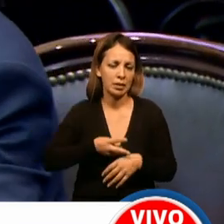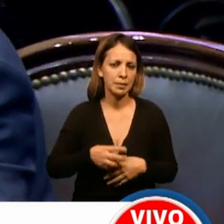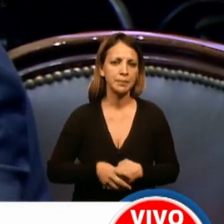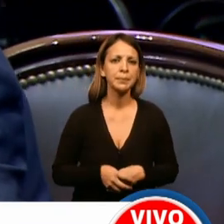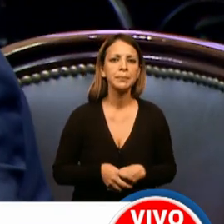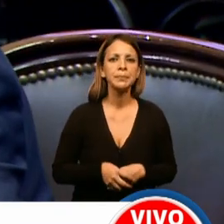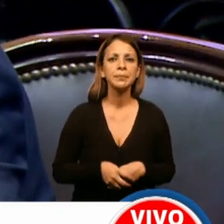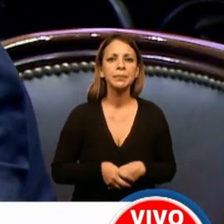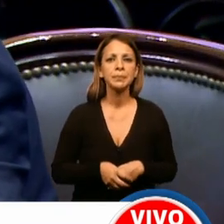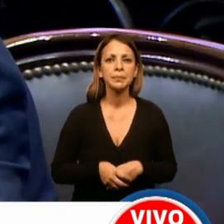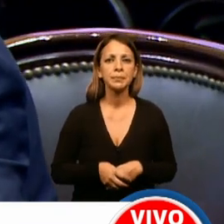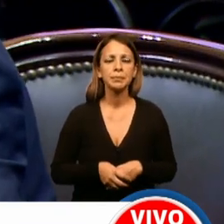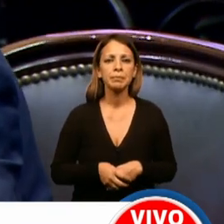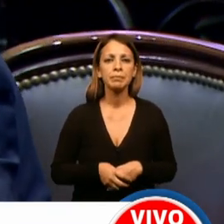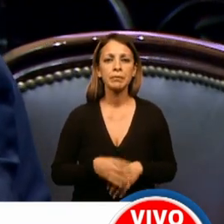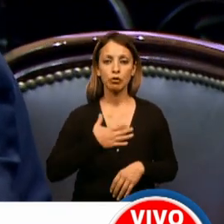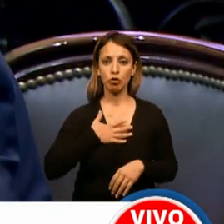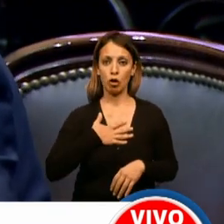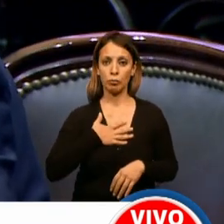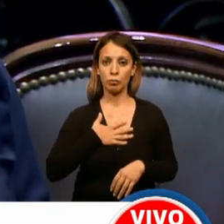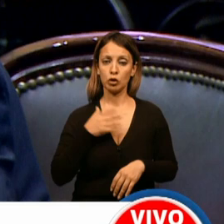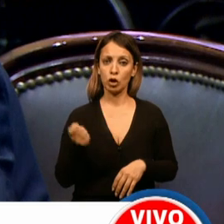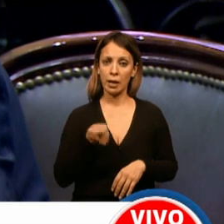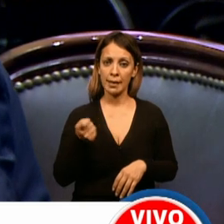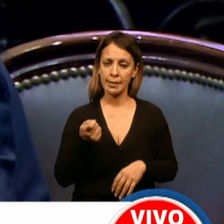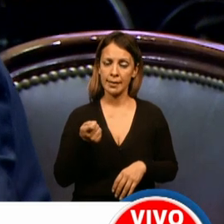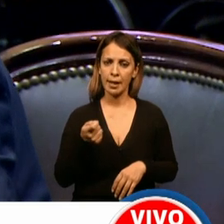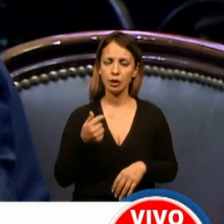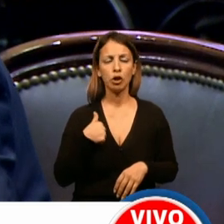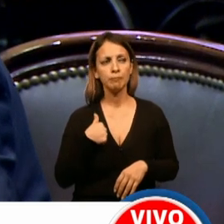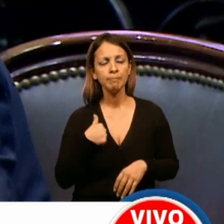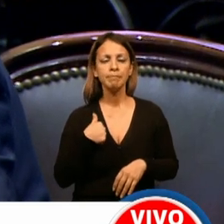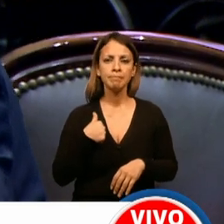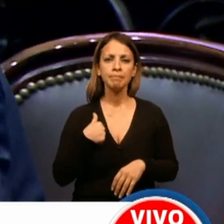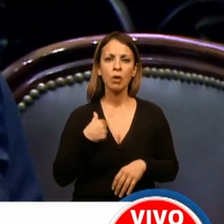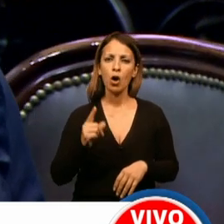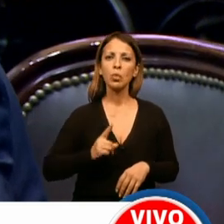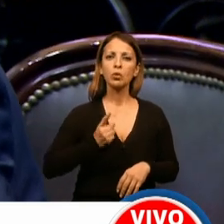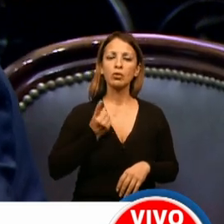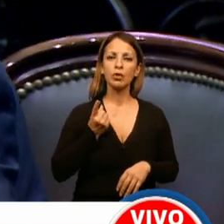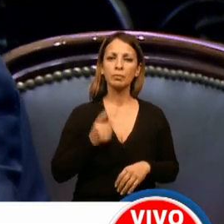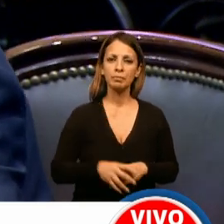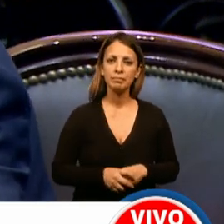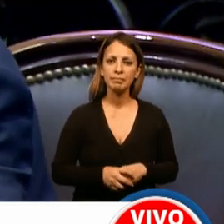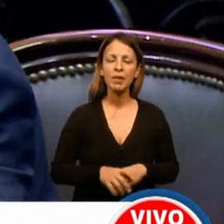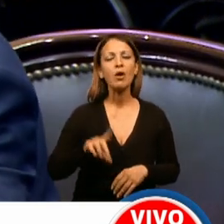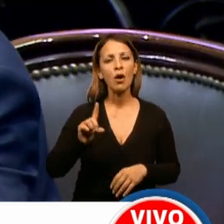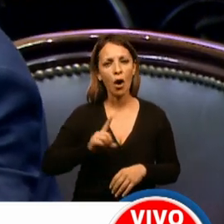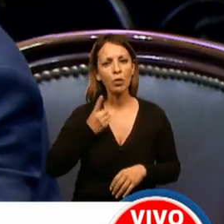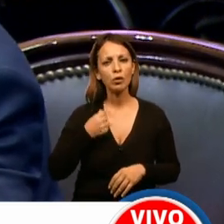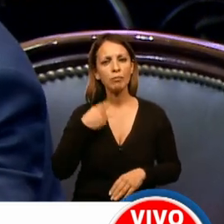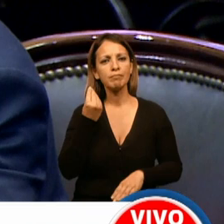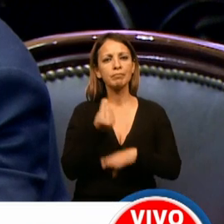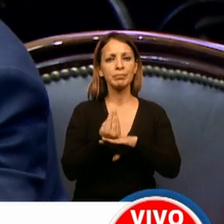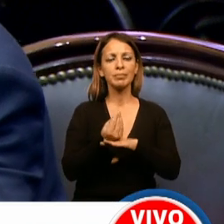yo como socialista presidenta estoy orgulloso de ser de una ciudad como en la